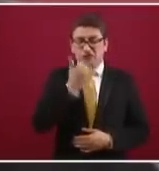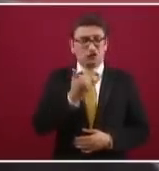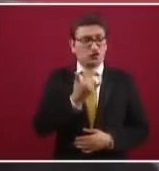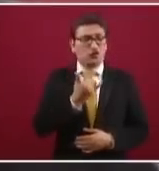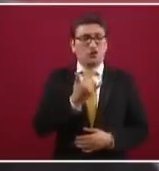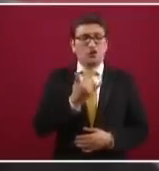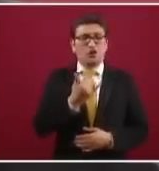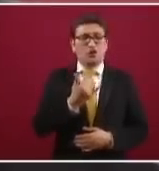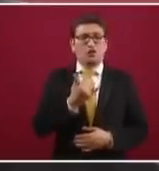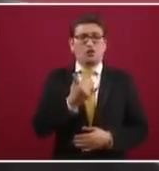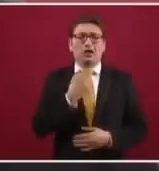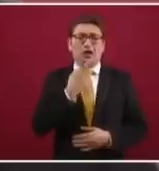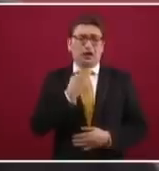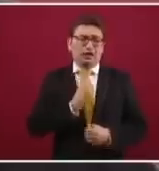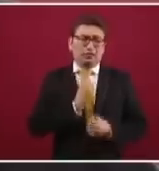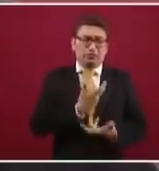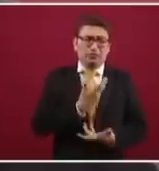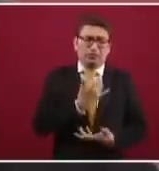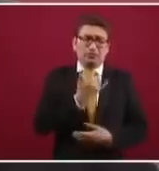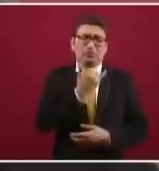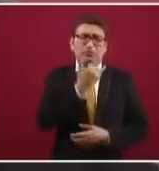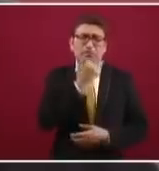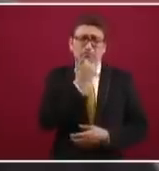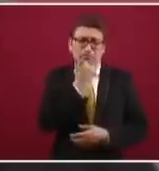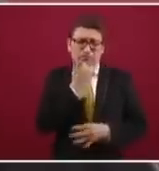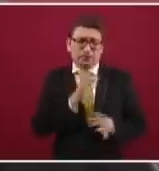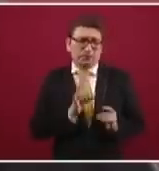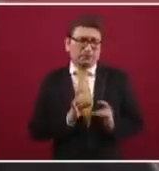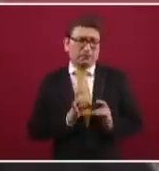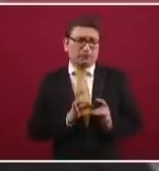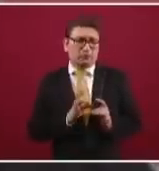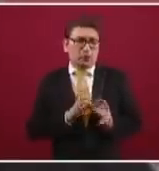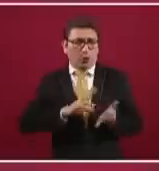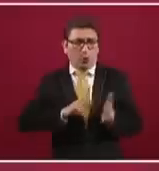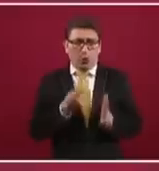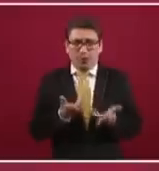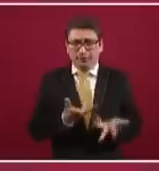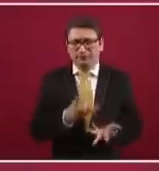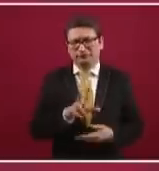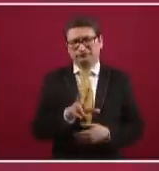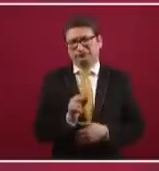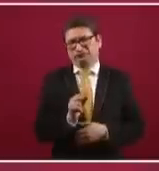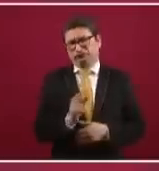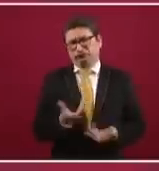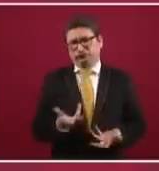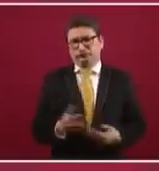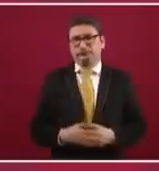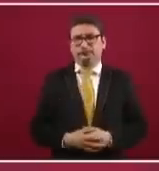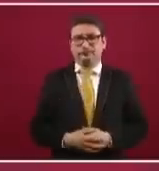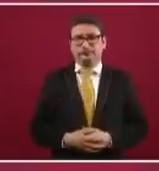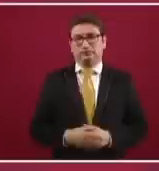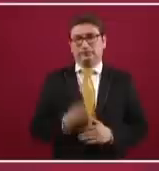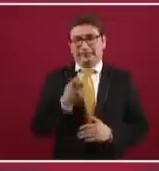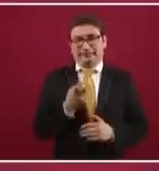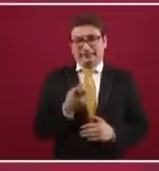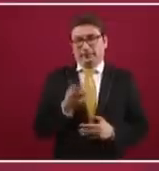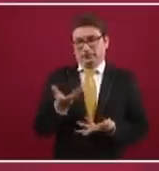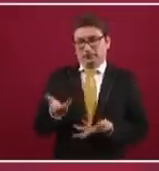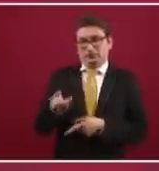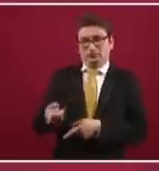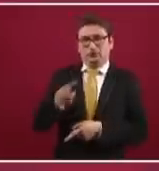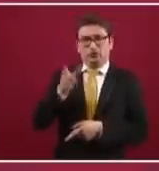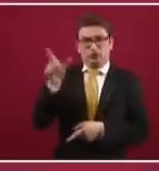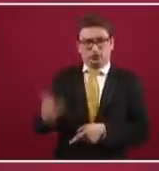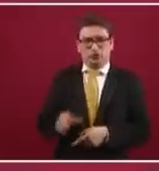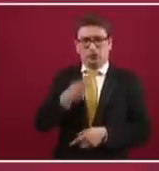decir me equivoqué, yo ofrezco disculpa y no lo vuelvo a hacer, y eso es lo que él está haciendo.